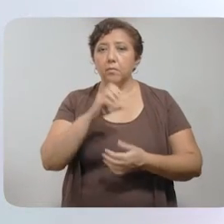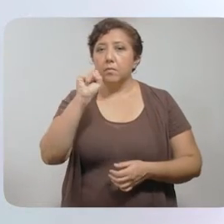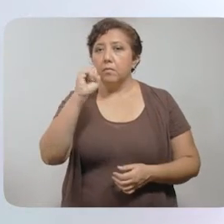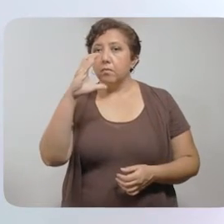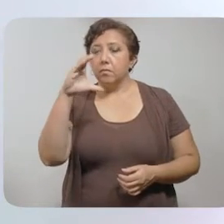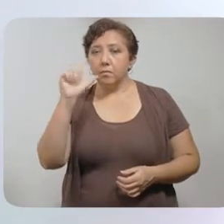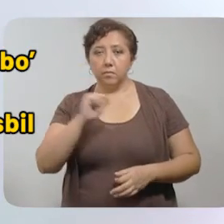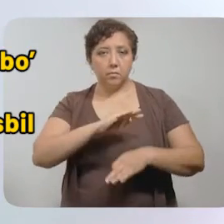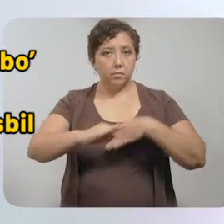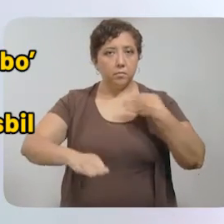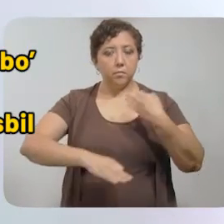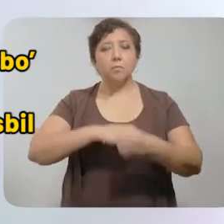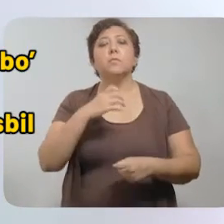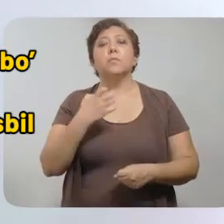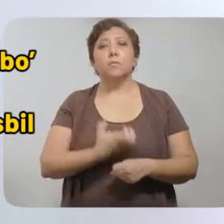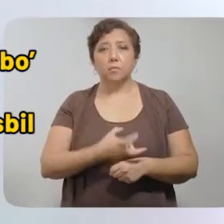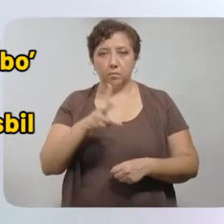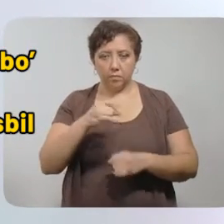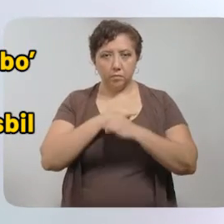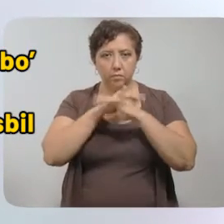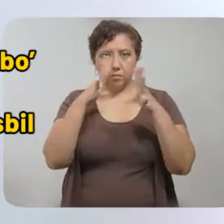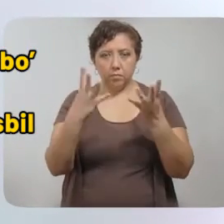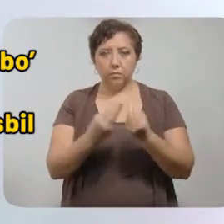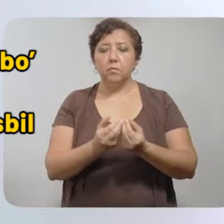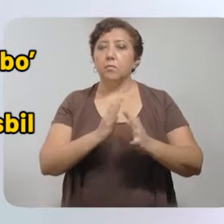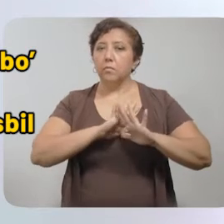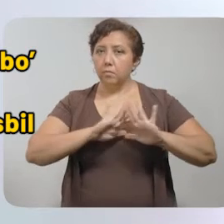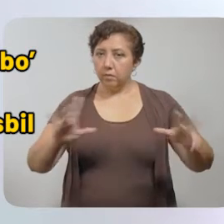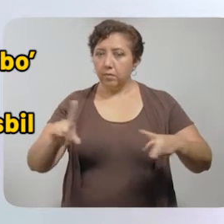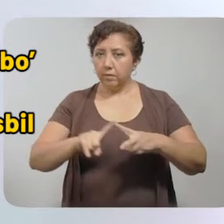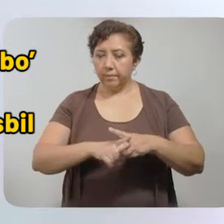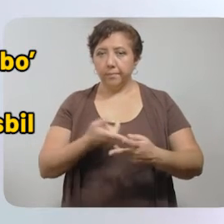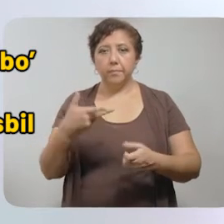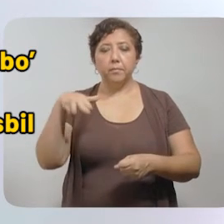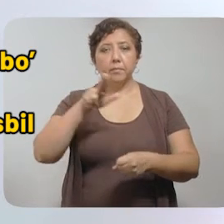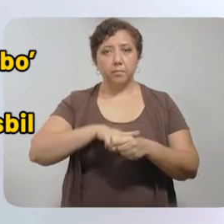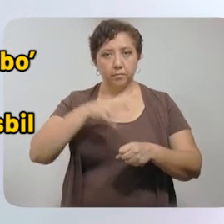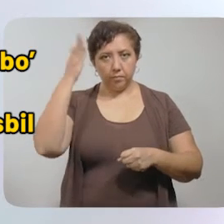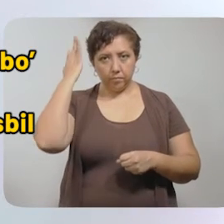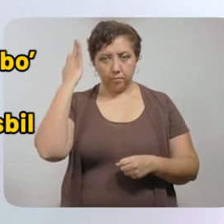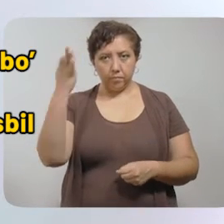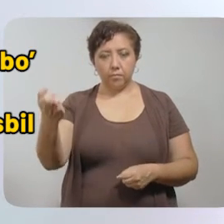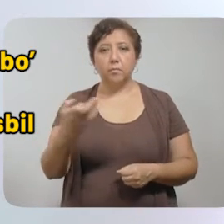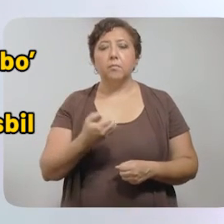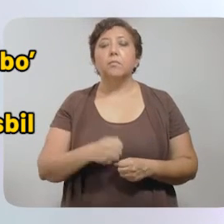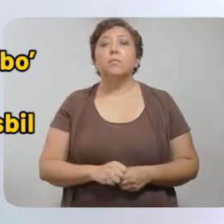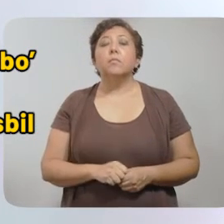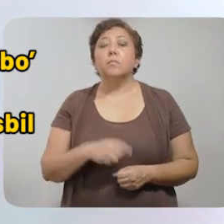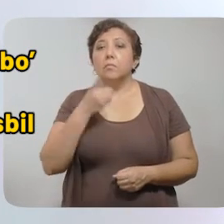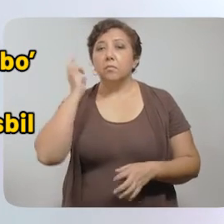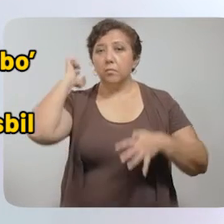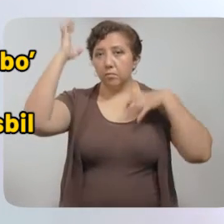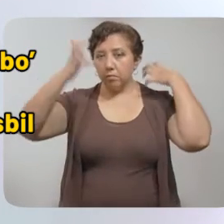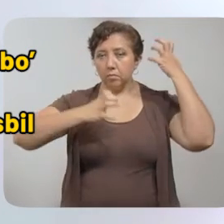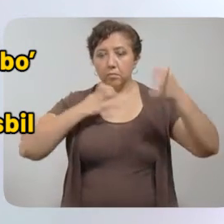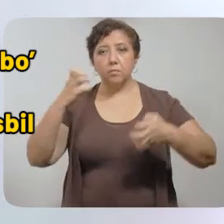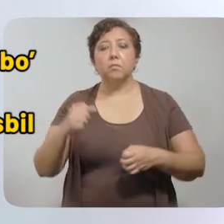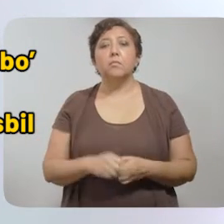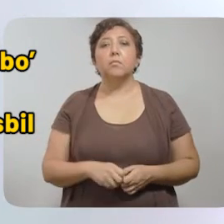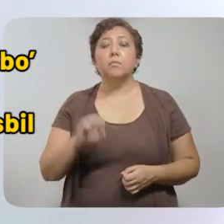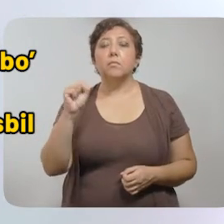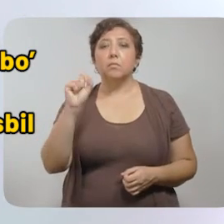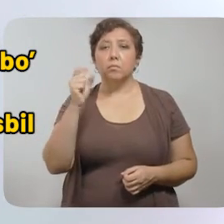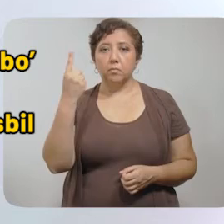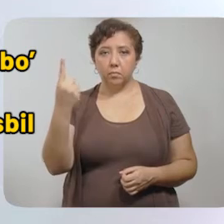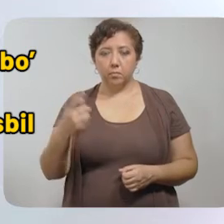el estado. También informamos que ya inició operaciones el Hospital Temporal del Centro de Convenciones y Exposiciones de Yucatán